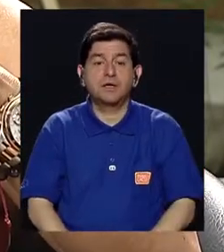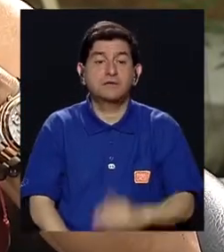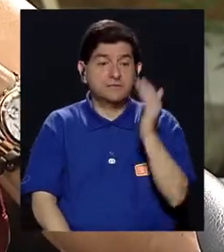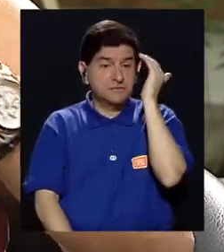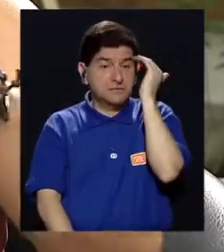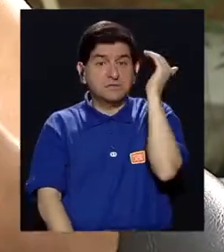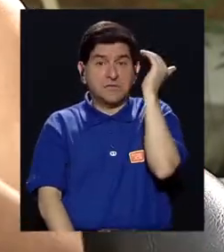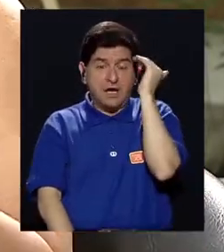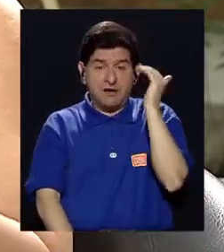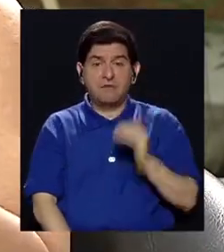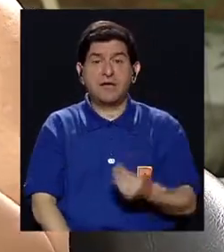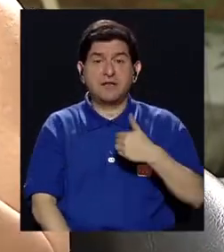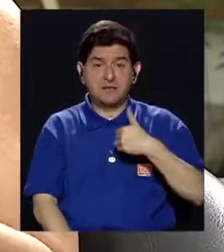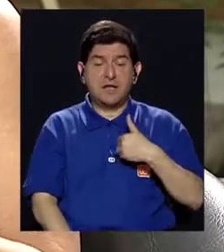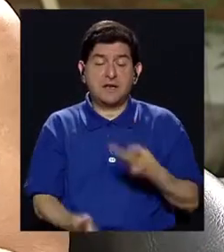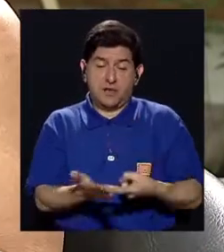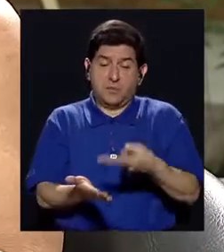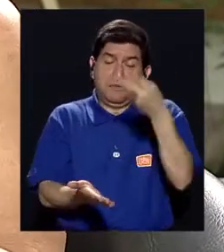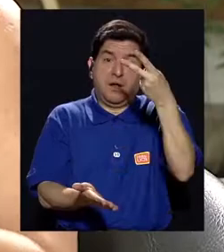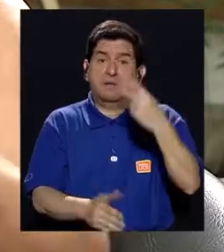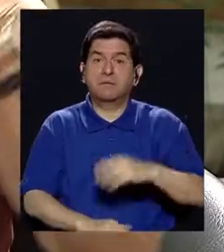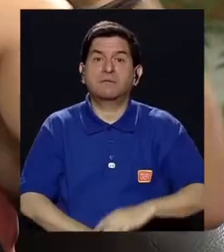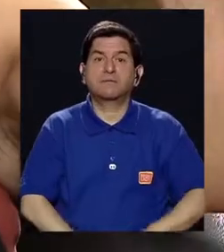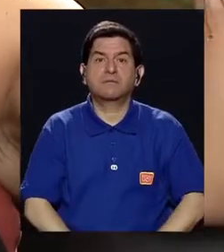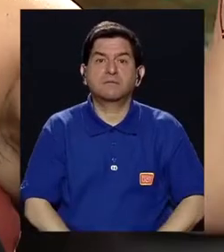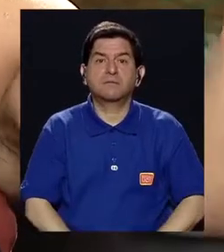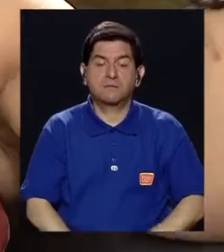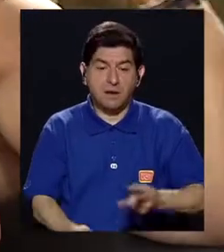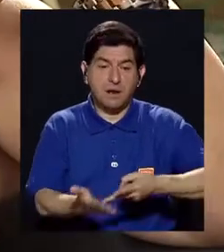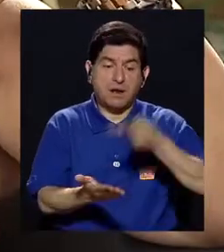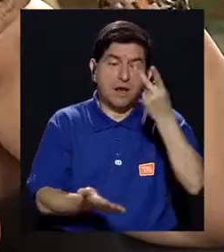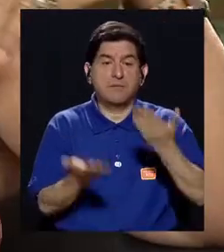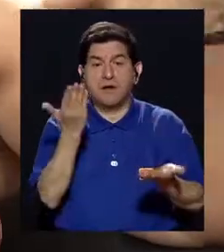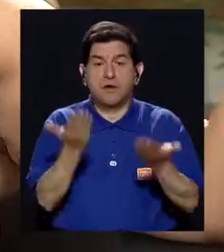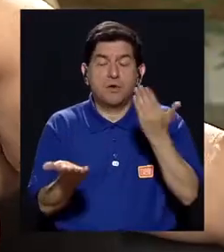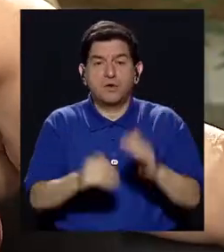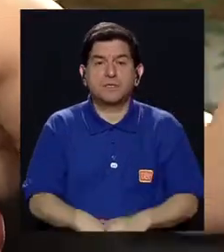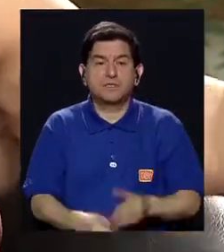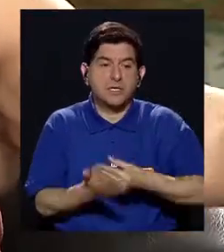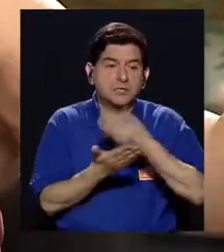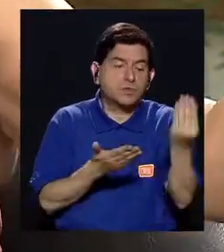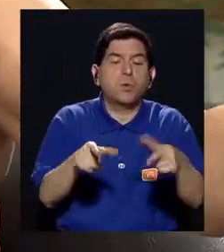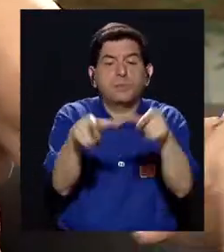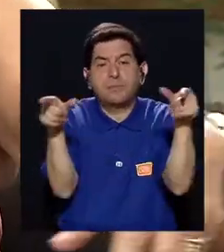y tenemos que saber que el condón tiene un costo, de que el costo puede ser para mí